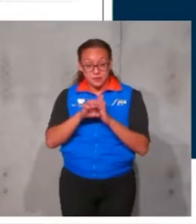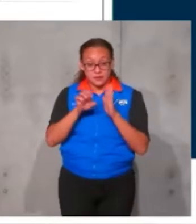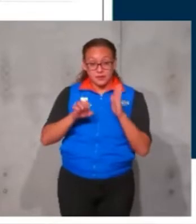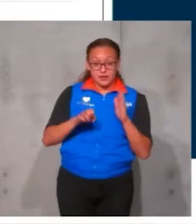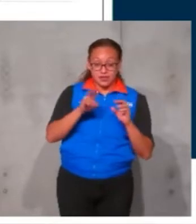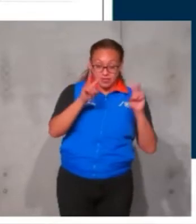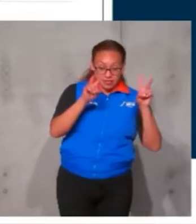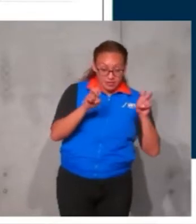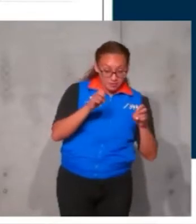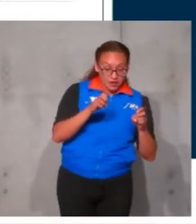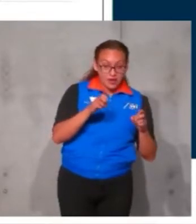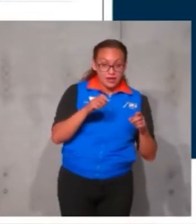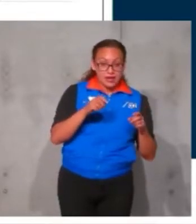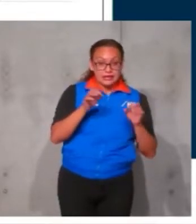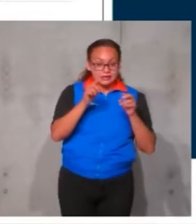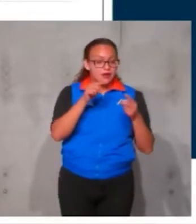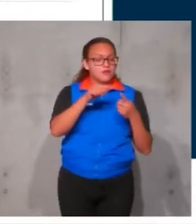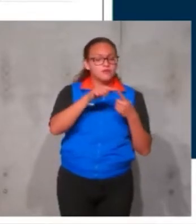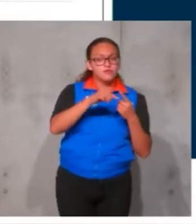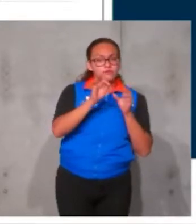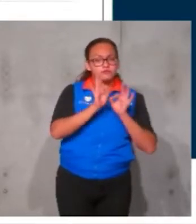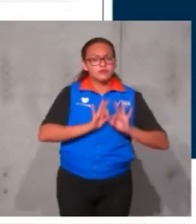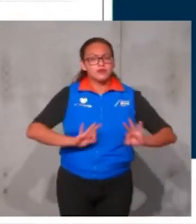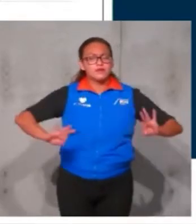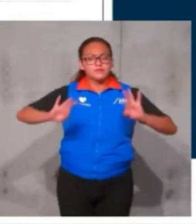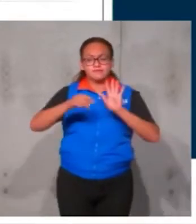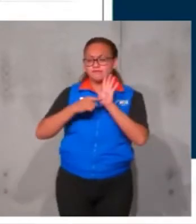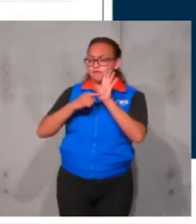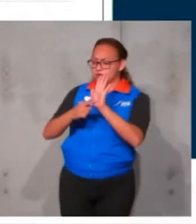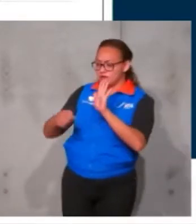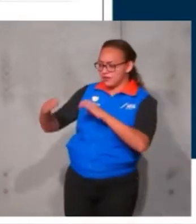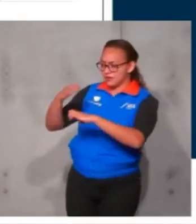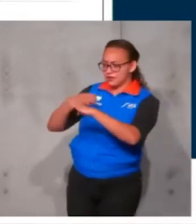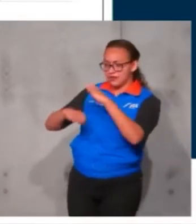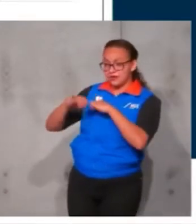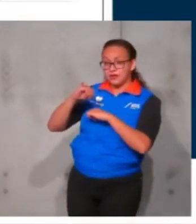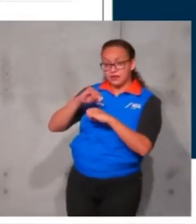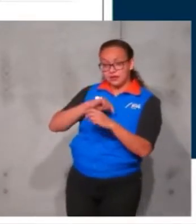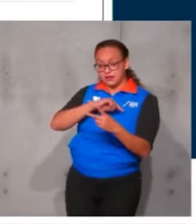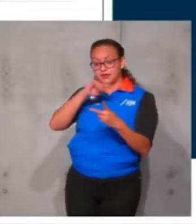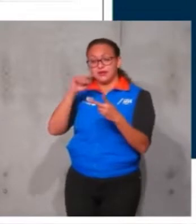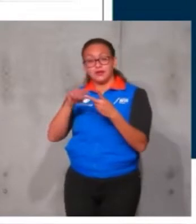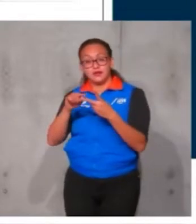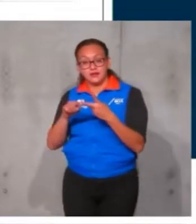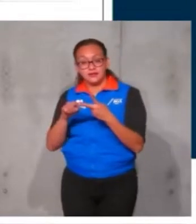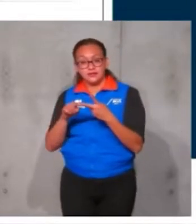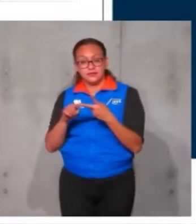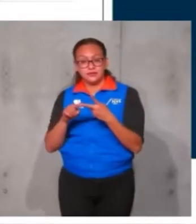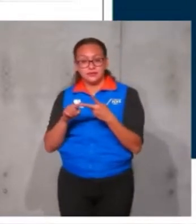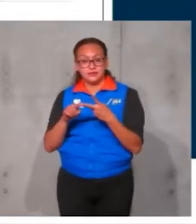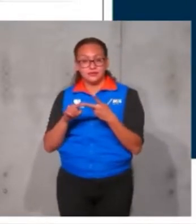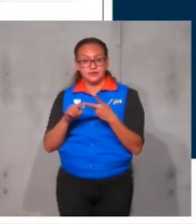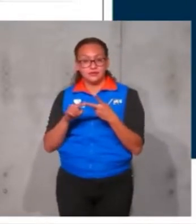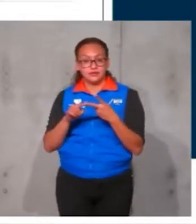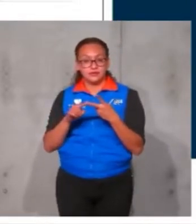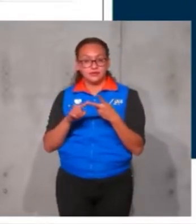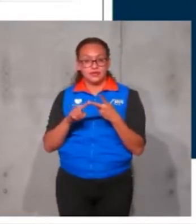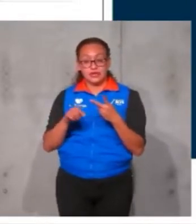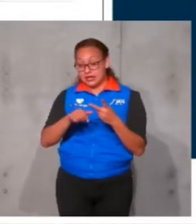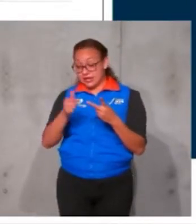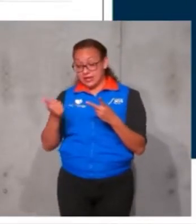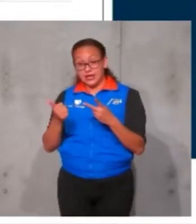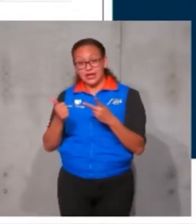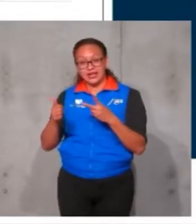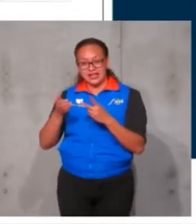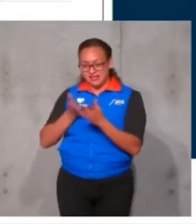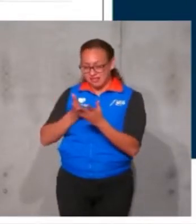se representan los temas y la importancia que le da a la organización, y en el tema de en el eje de